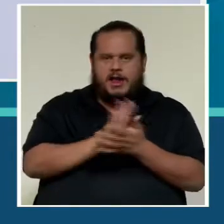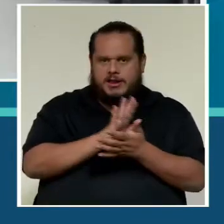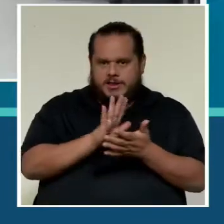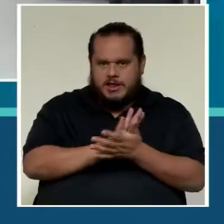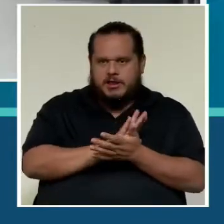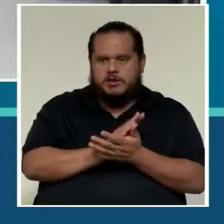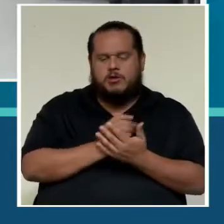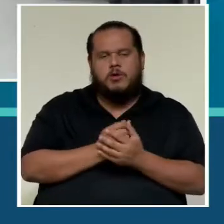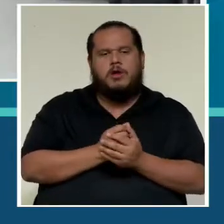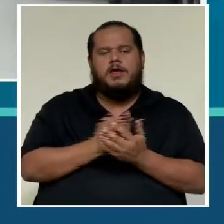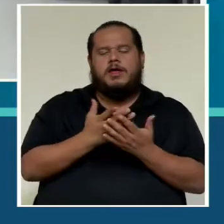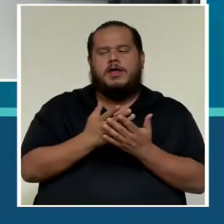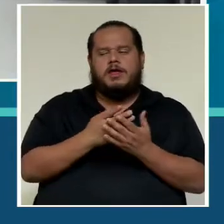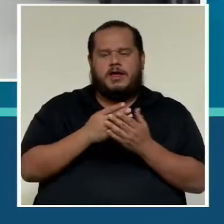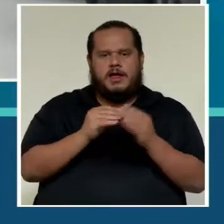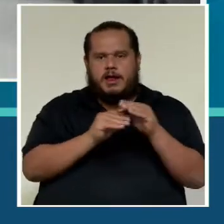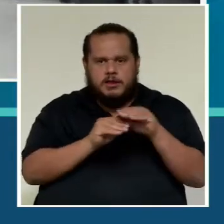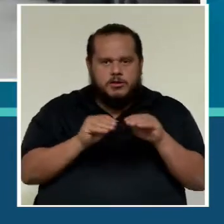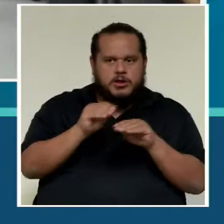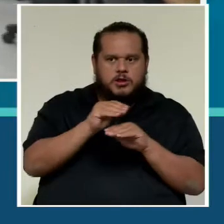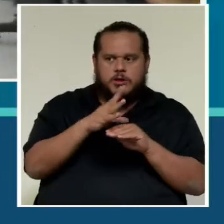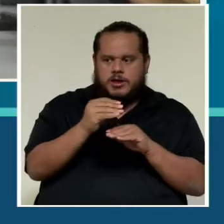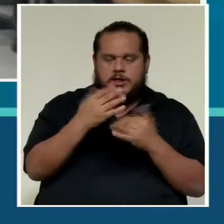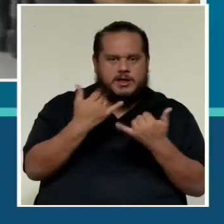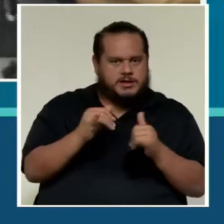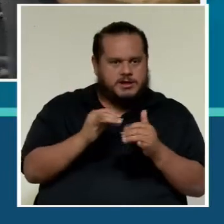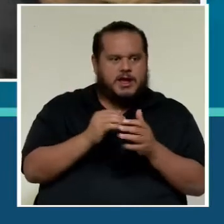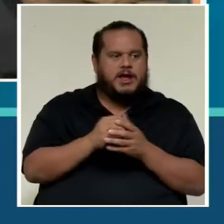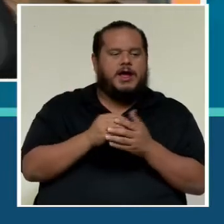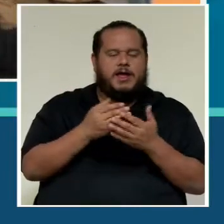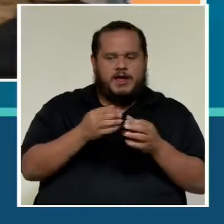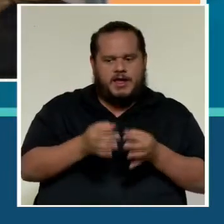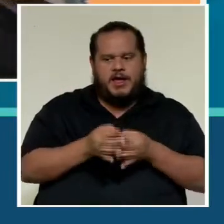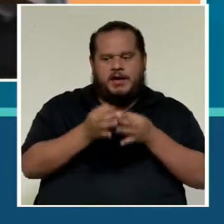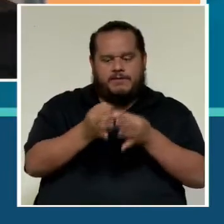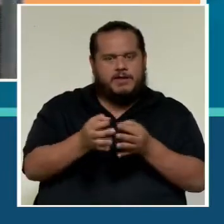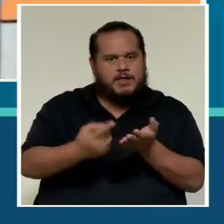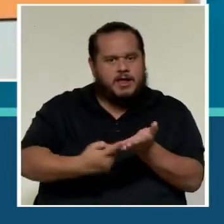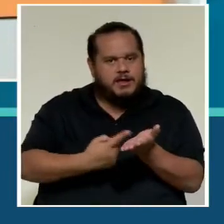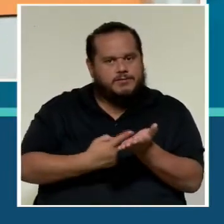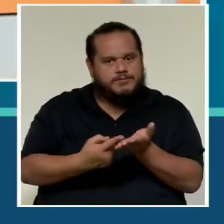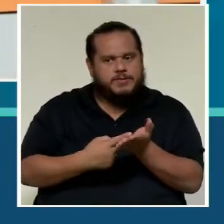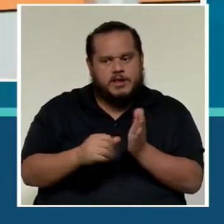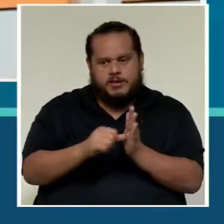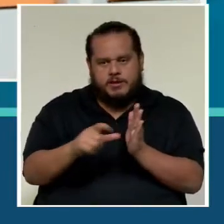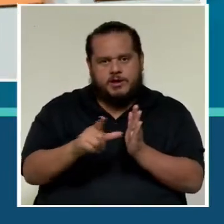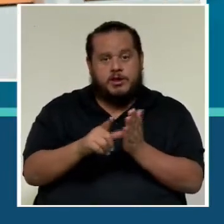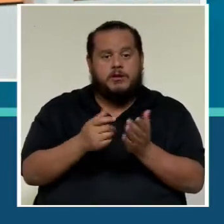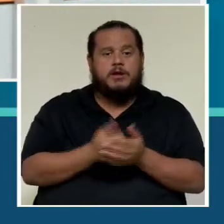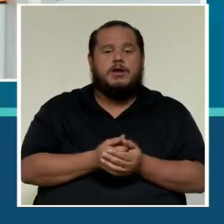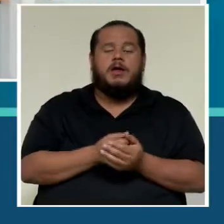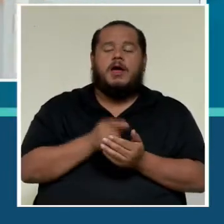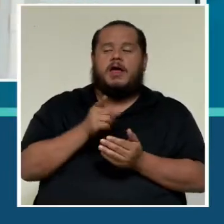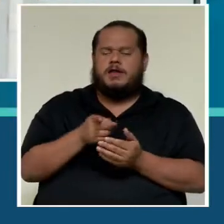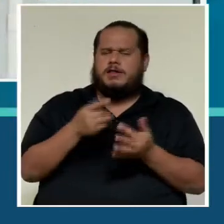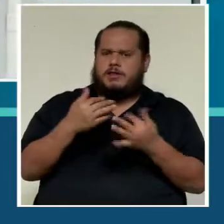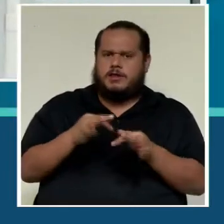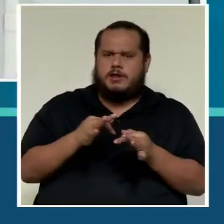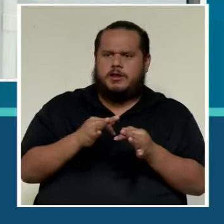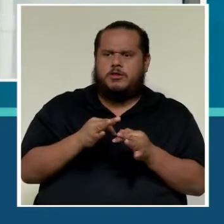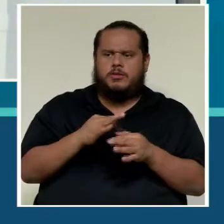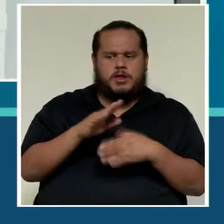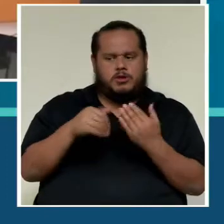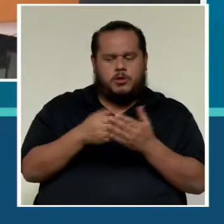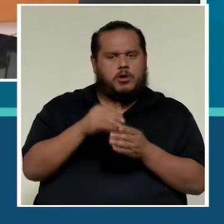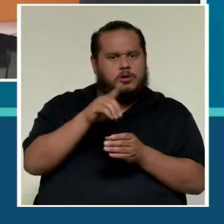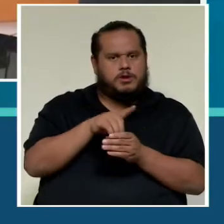recordemos es sustitutivo y que ya avanza en el plenario al punto de que pues va a estar tratándose por los